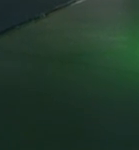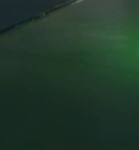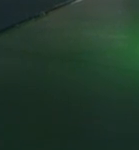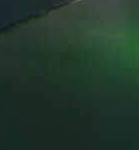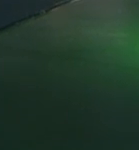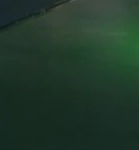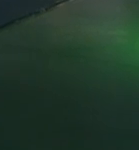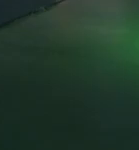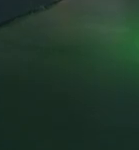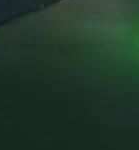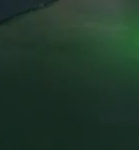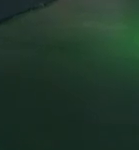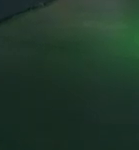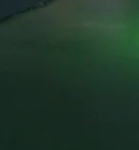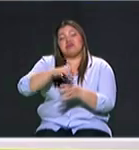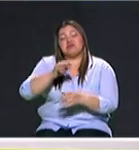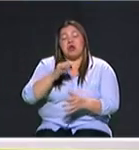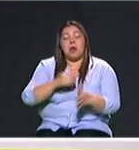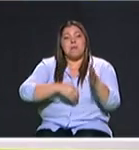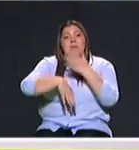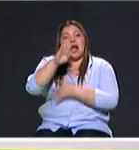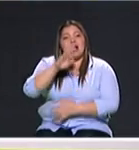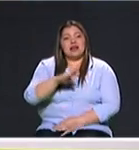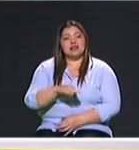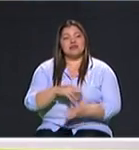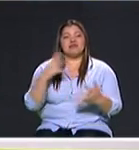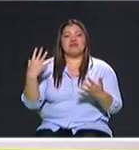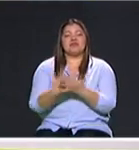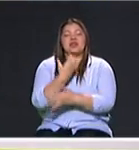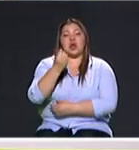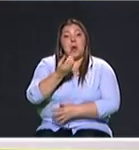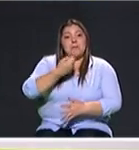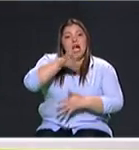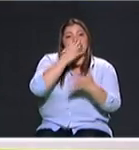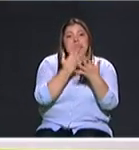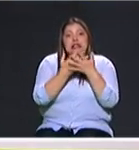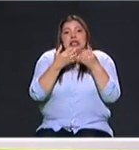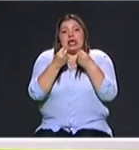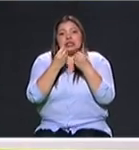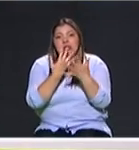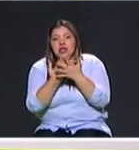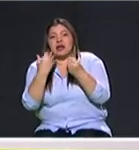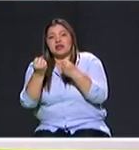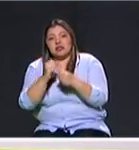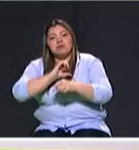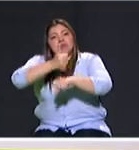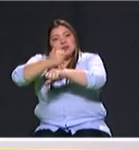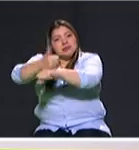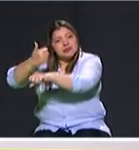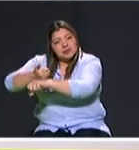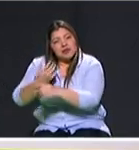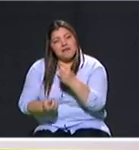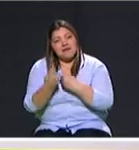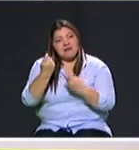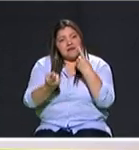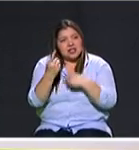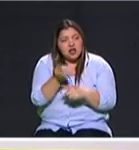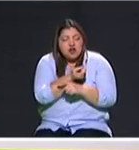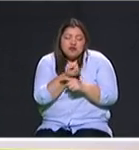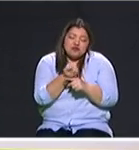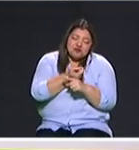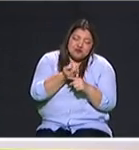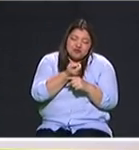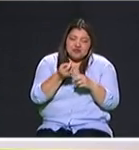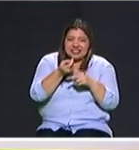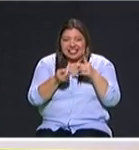ciudadanía eligió más cárceles más cárceles más cárceles estuvo muy exiliado muy cerquita relativamente el de tranvía de la 80 pero